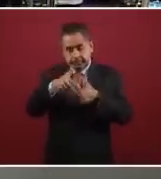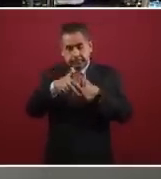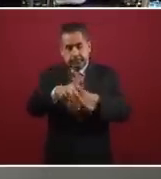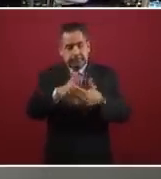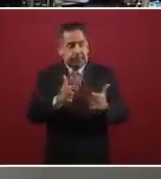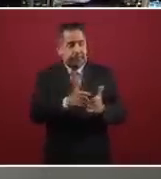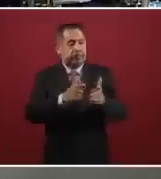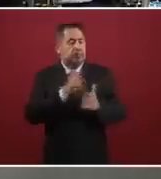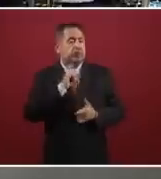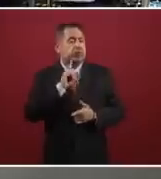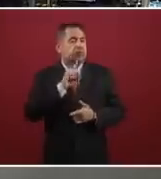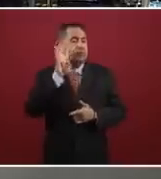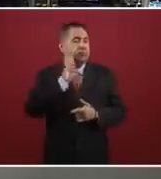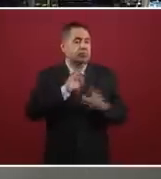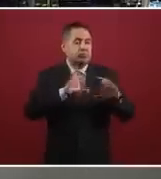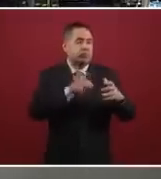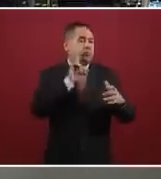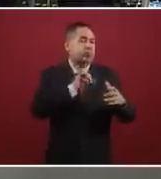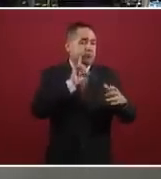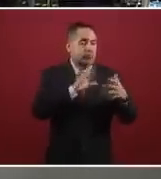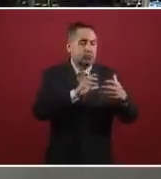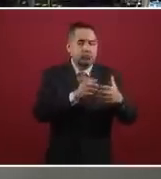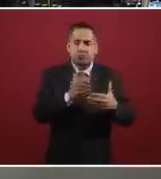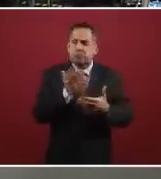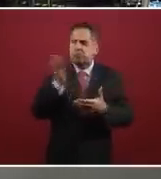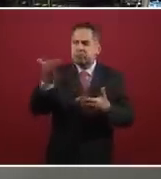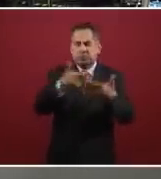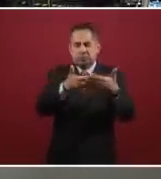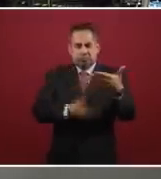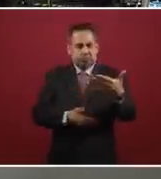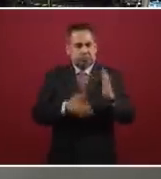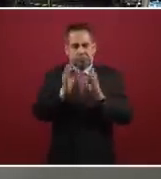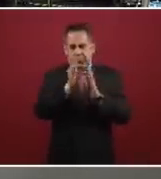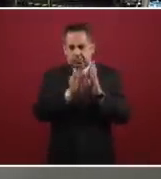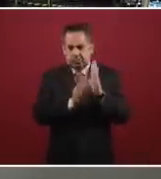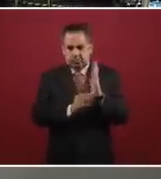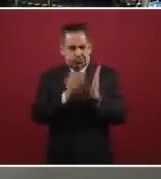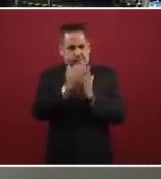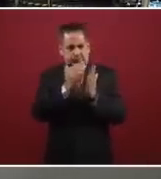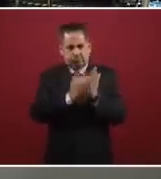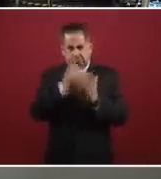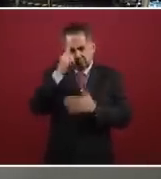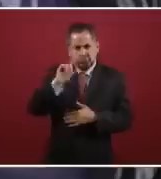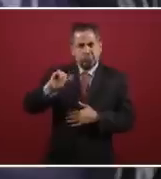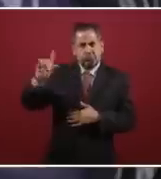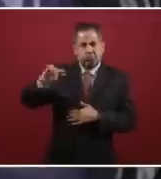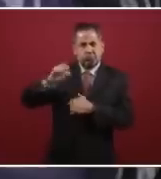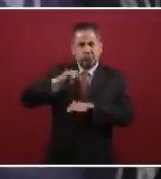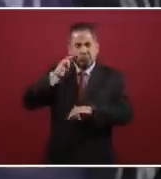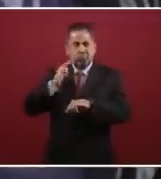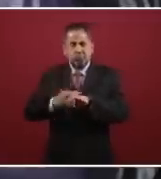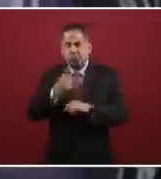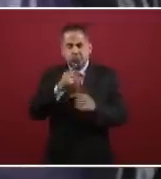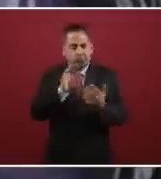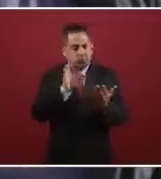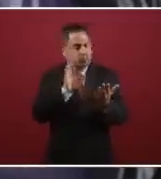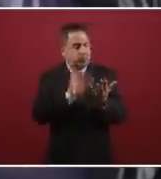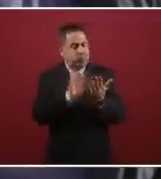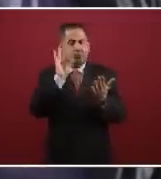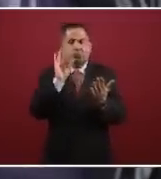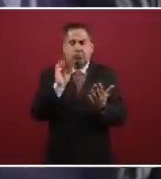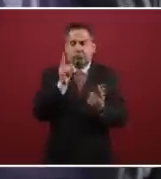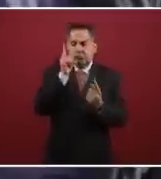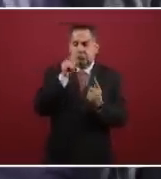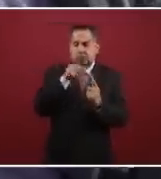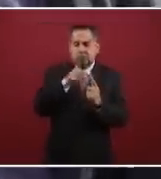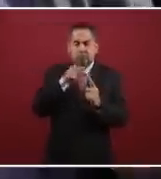feministas y tienen un pliego petitorio en el cual la mayoría de los puntos son básicamente para autoridades capitalinas, pero uno de los puntos que piden en este